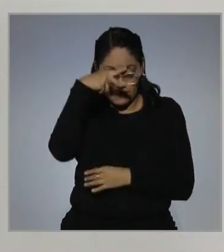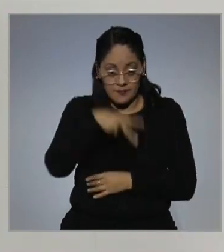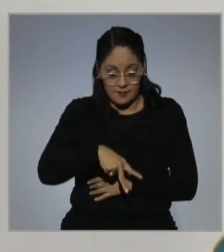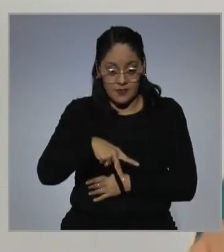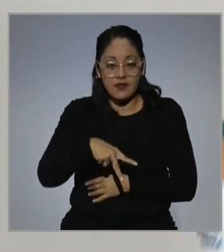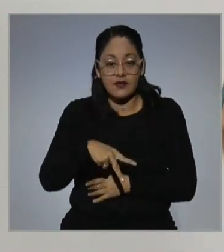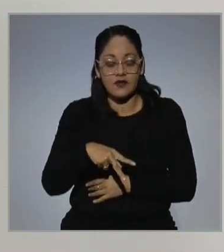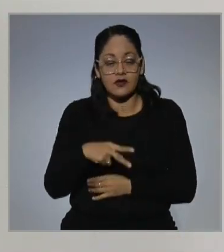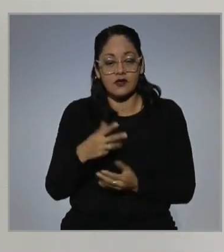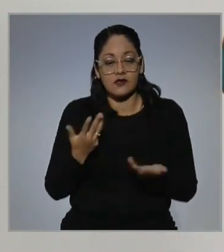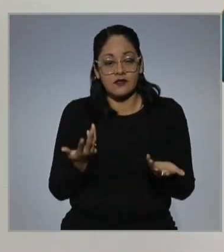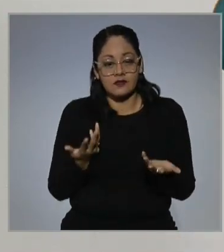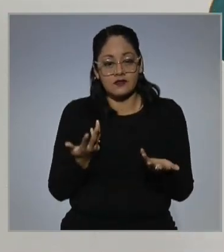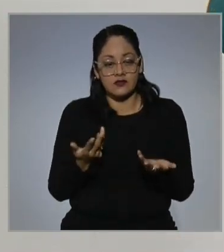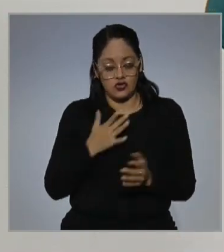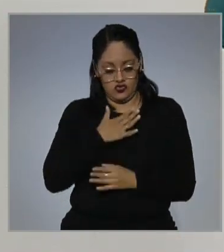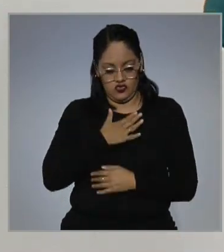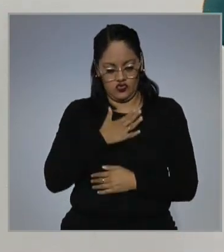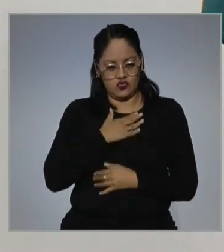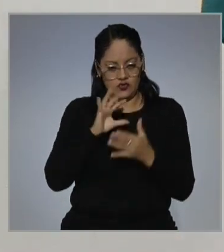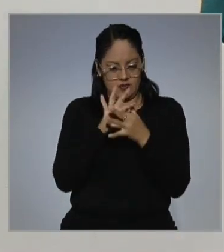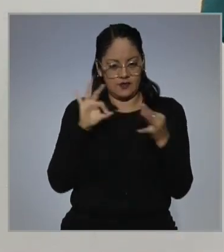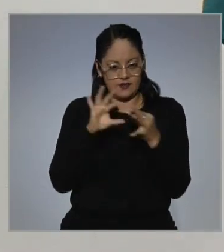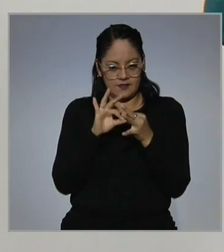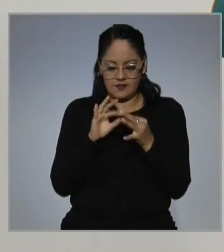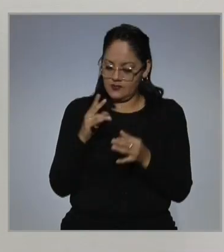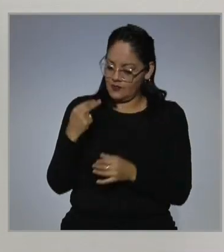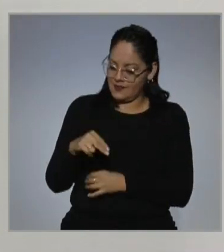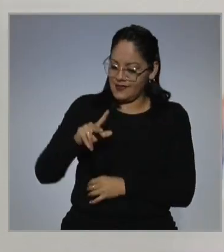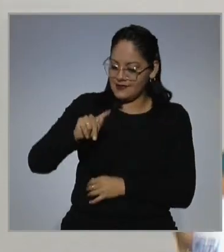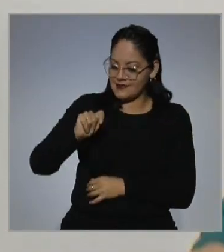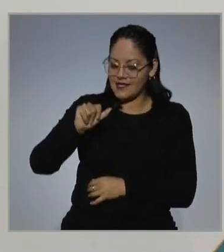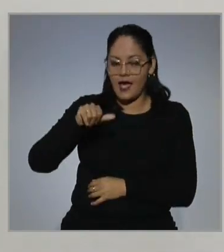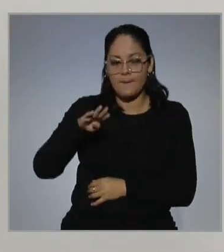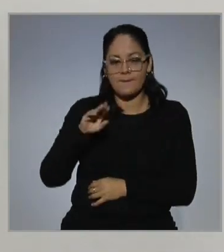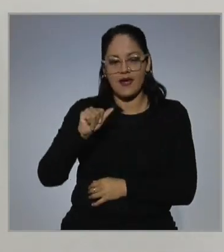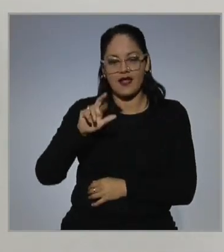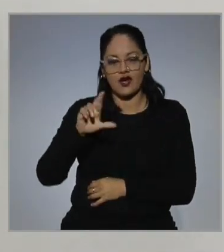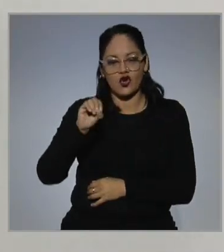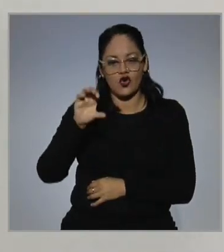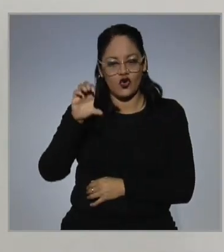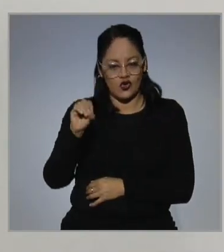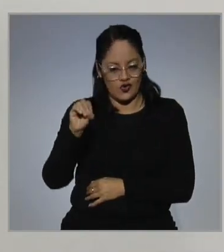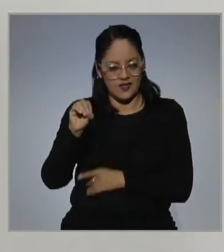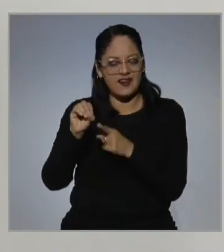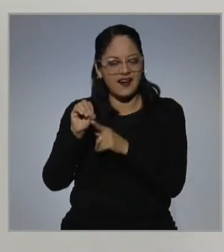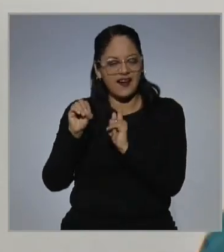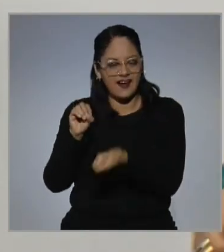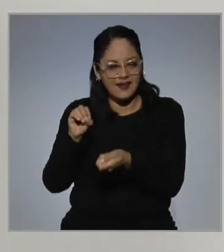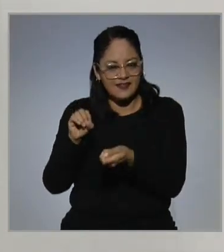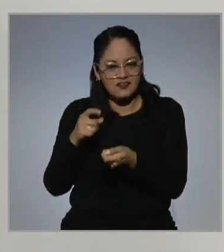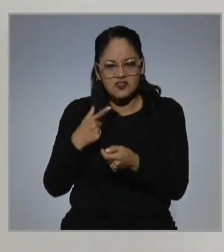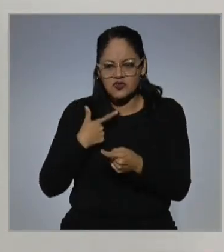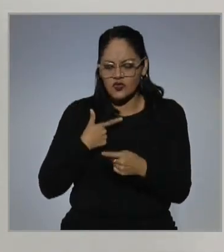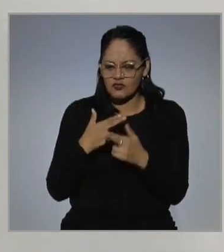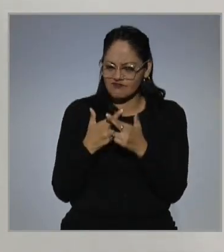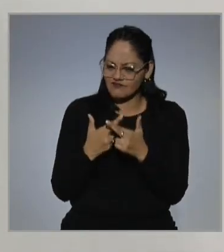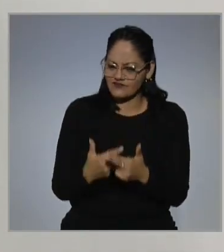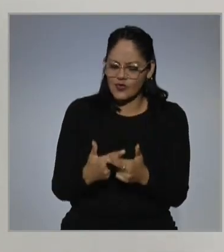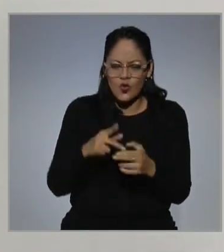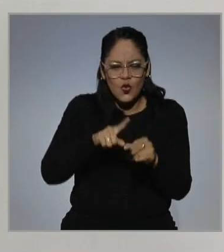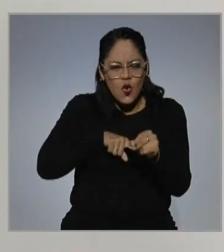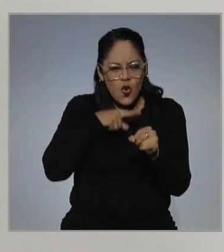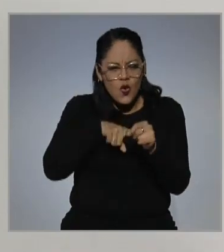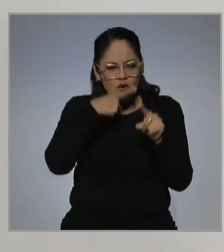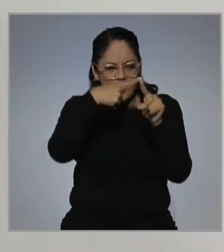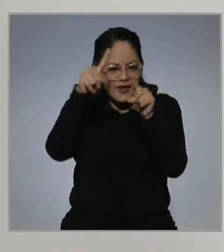seamos, yo le llamo tan barroco, ¿no? Que seamos tan barrocos, que seamos tan ricos en colores,